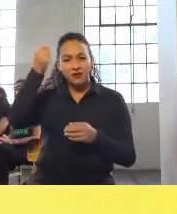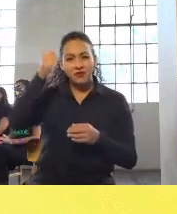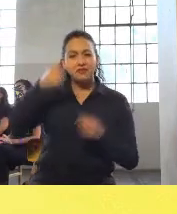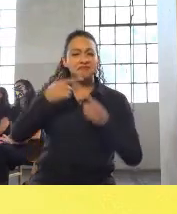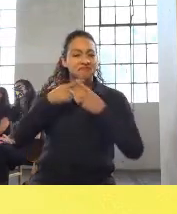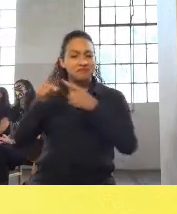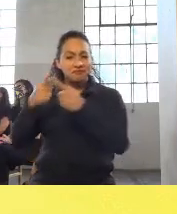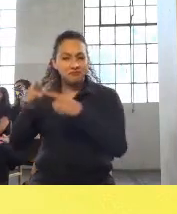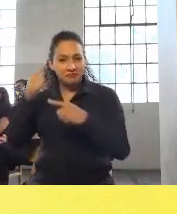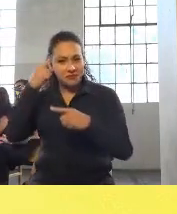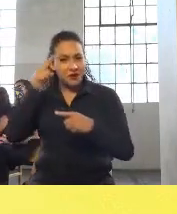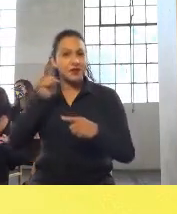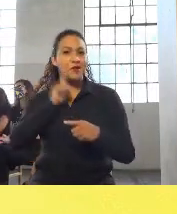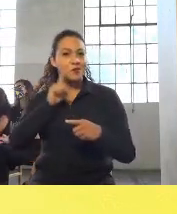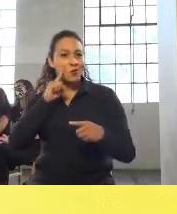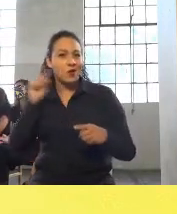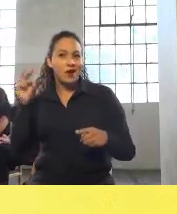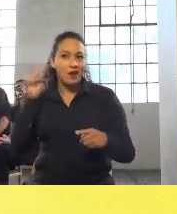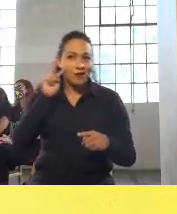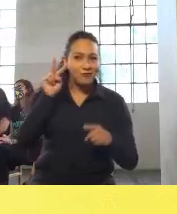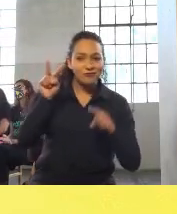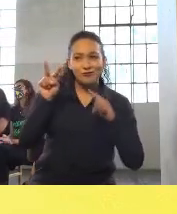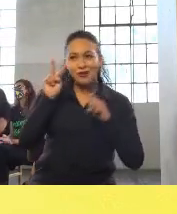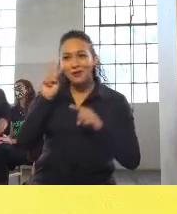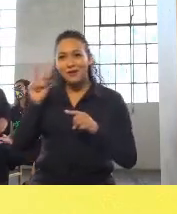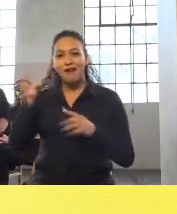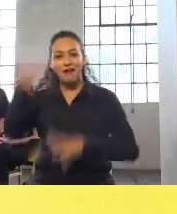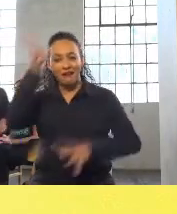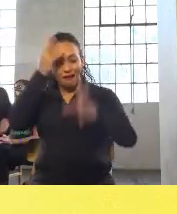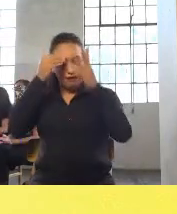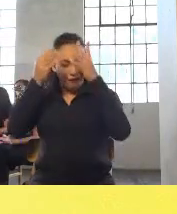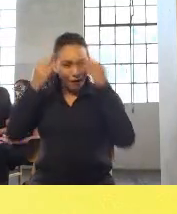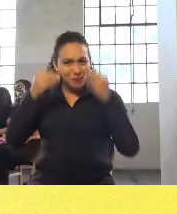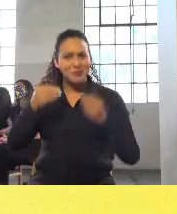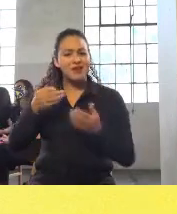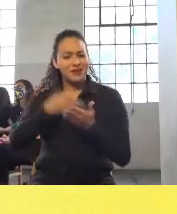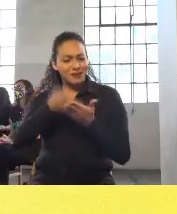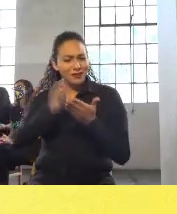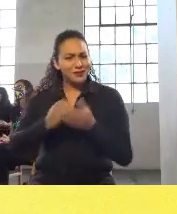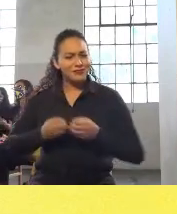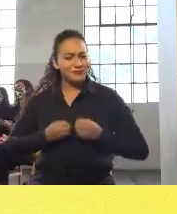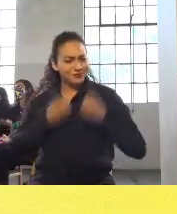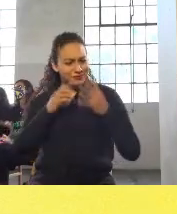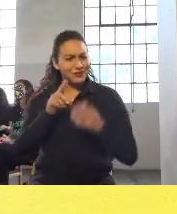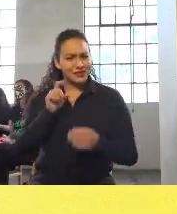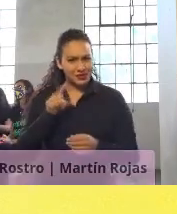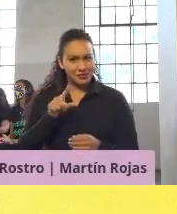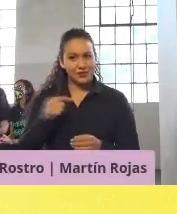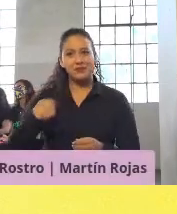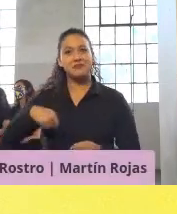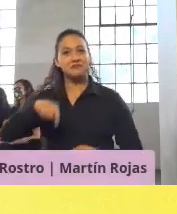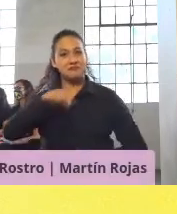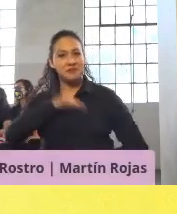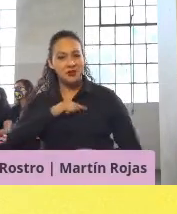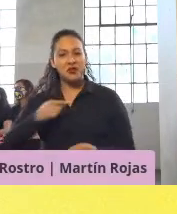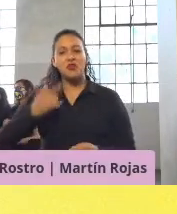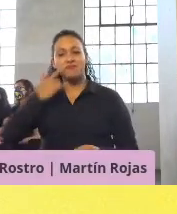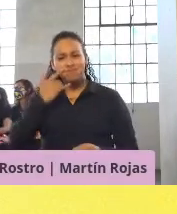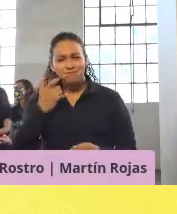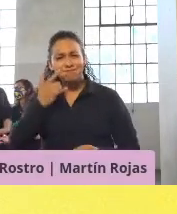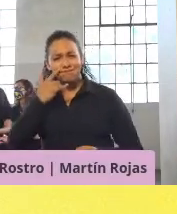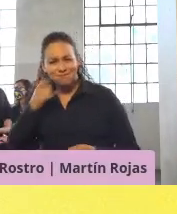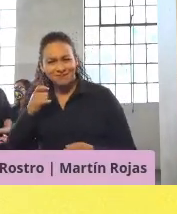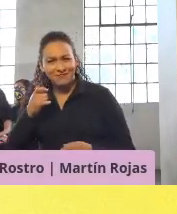y han surgido cosas padrísimas. Entonces, también queremos que empiece la conversación desde nuestras trincheras y lo que hemos estado